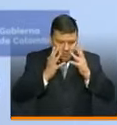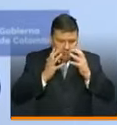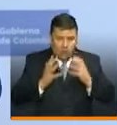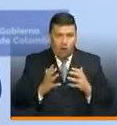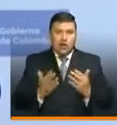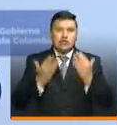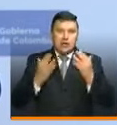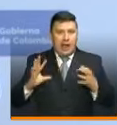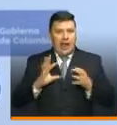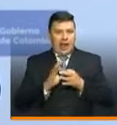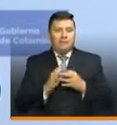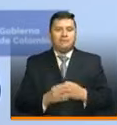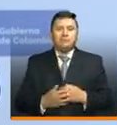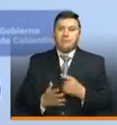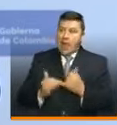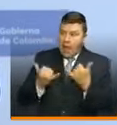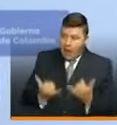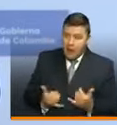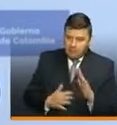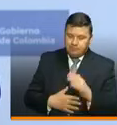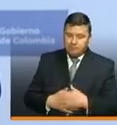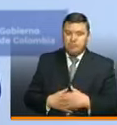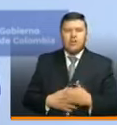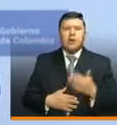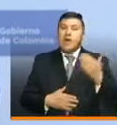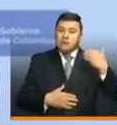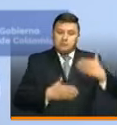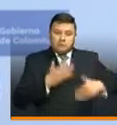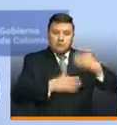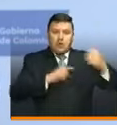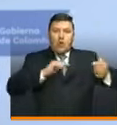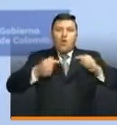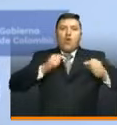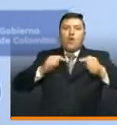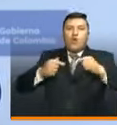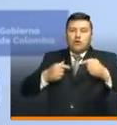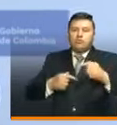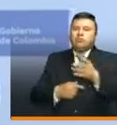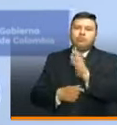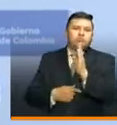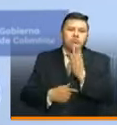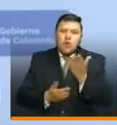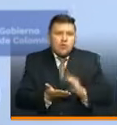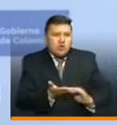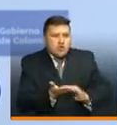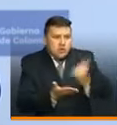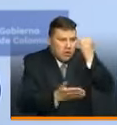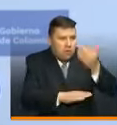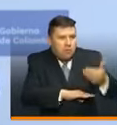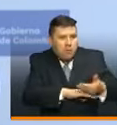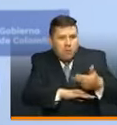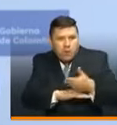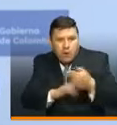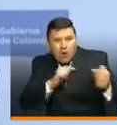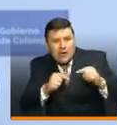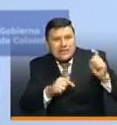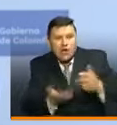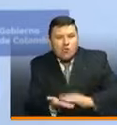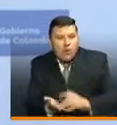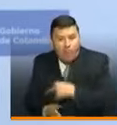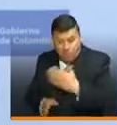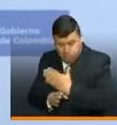Entonces, ahora sí, ¿qué hicimos? Hicimos un concurso. Este concurso invitó a identificar todas las soluciones que pudiera haber, y de hecho, pues muchos